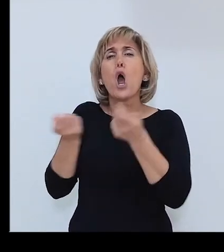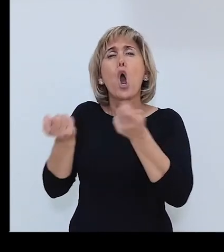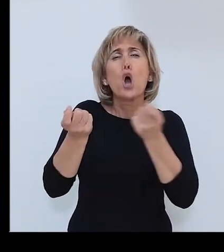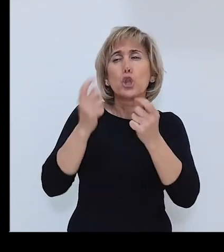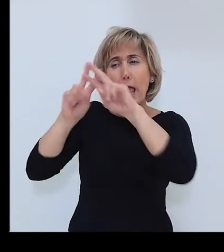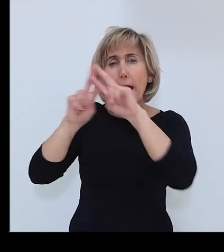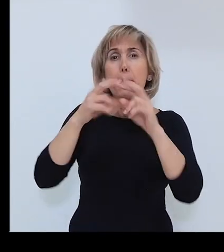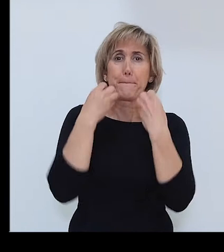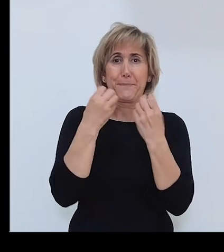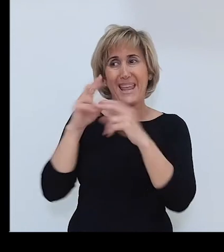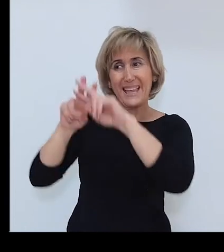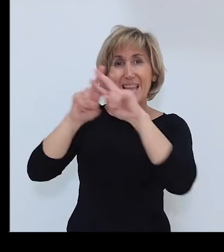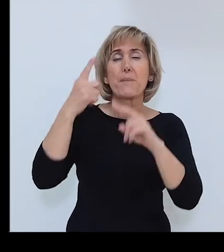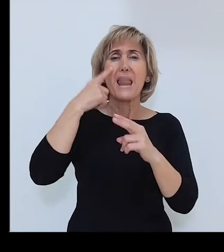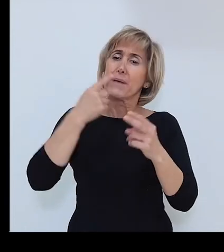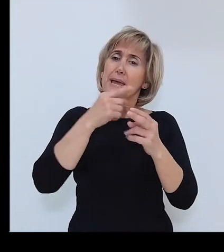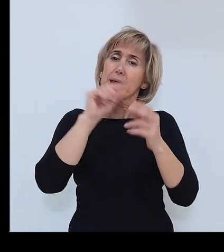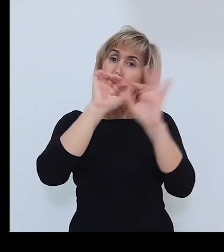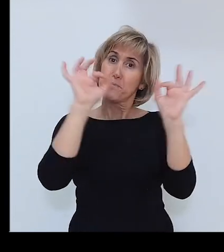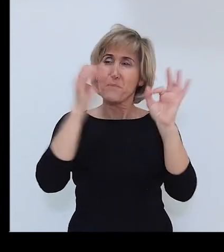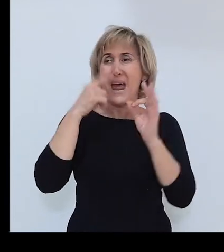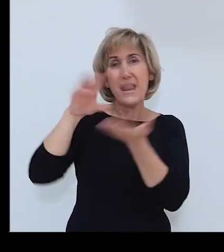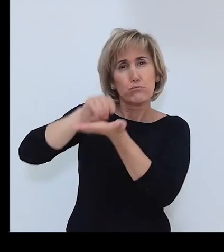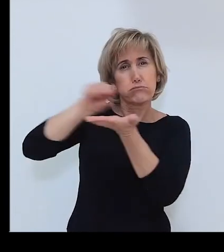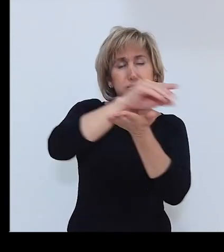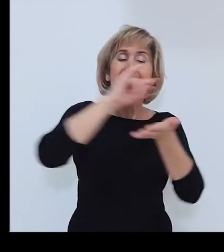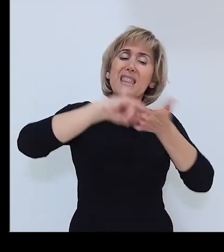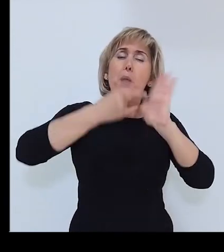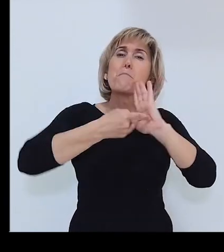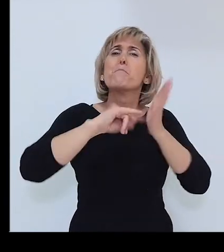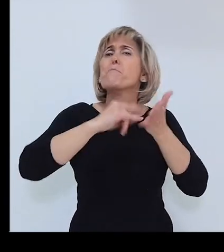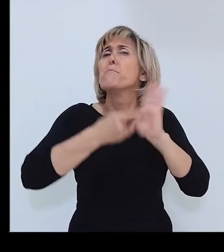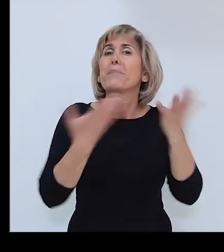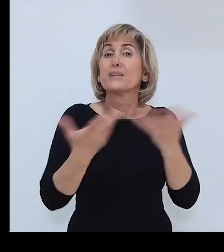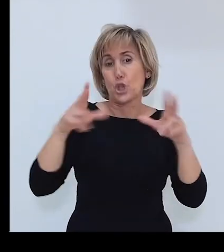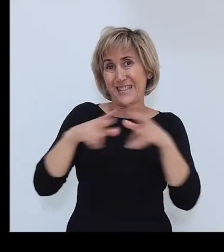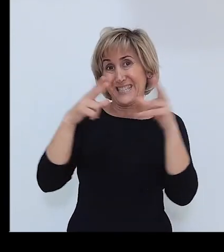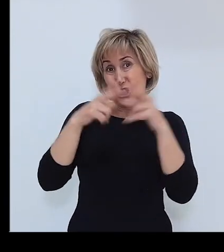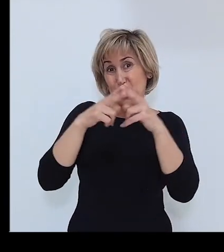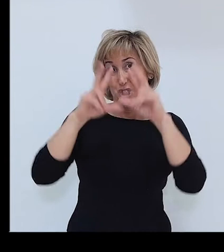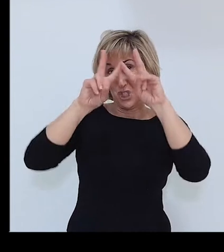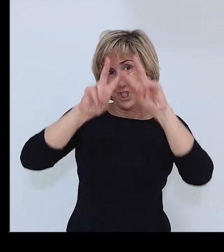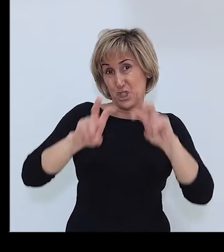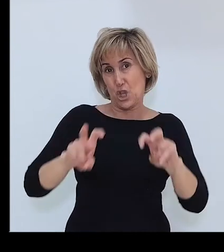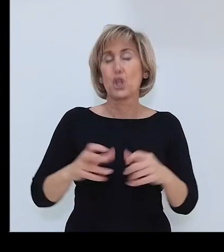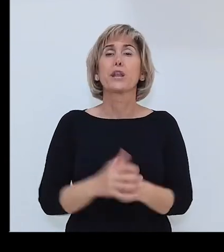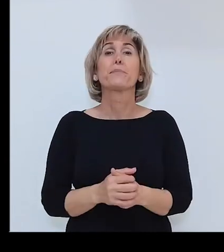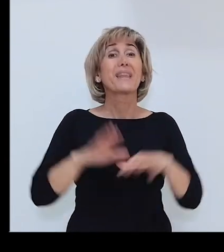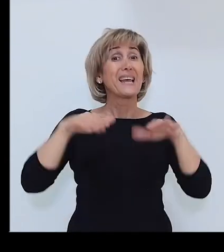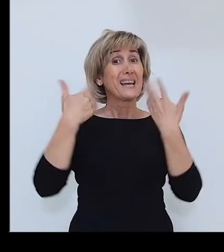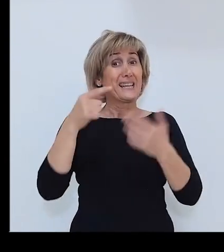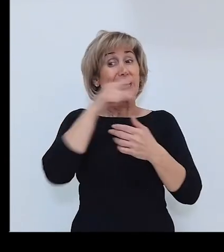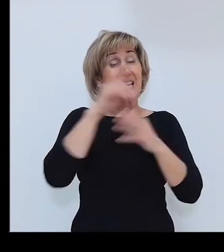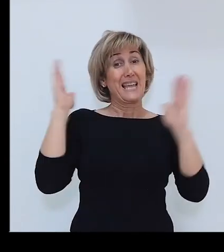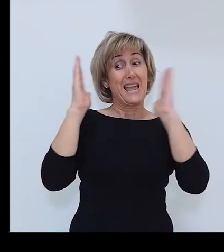ese estudio, ¿no? Aplicar unas reglas del estudio y del método sociológico, ¿no? Entonces, en esa